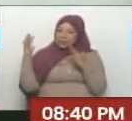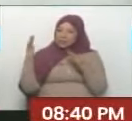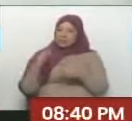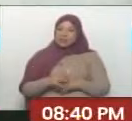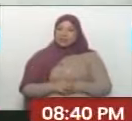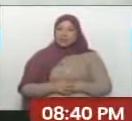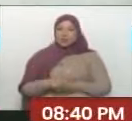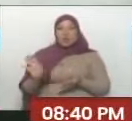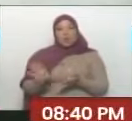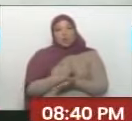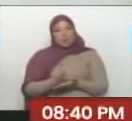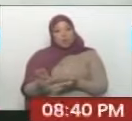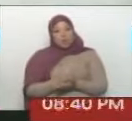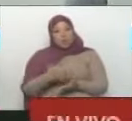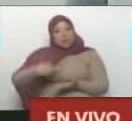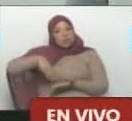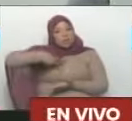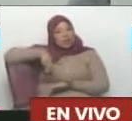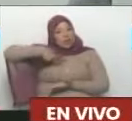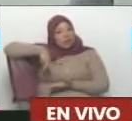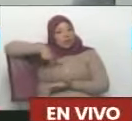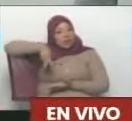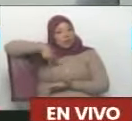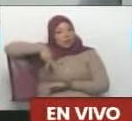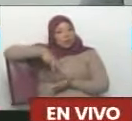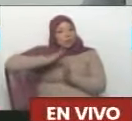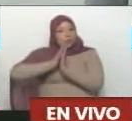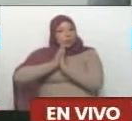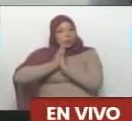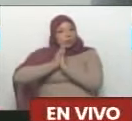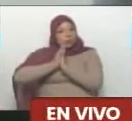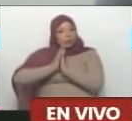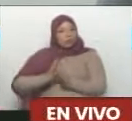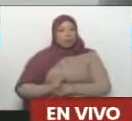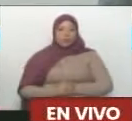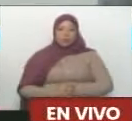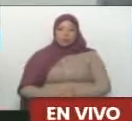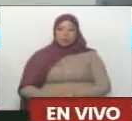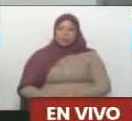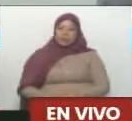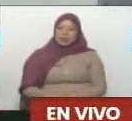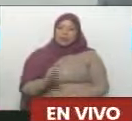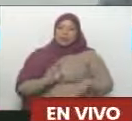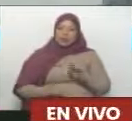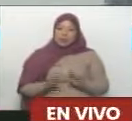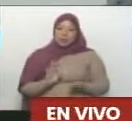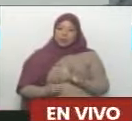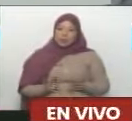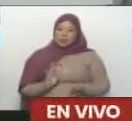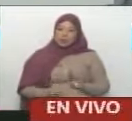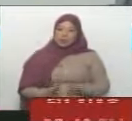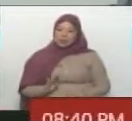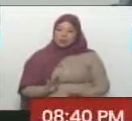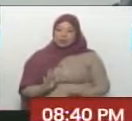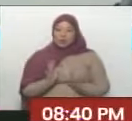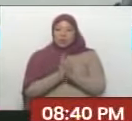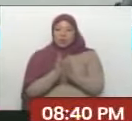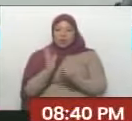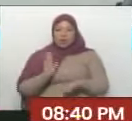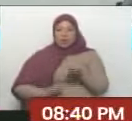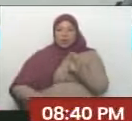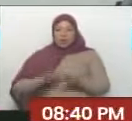ponle música, ¿vale? Para que bailen. Ajá, dale al tambor, pues, que ellas bailan el tambor.